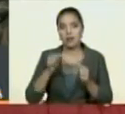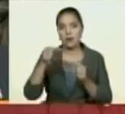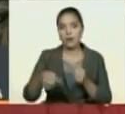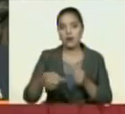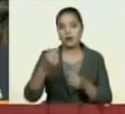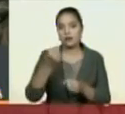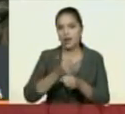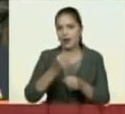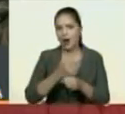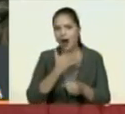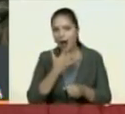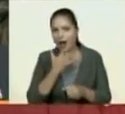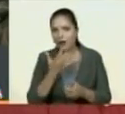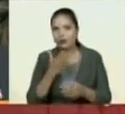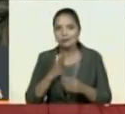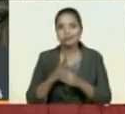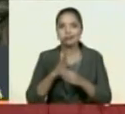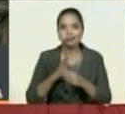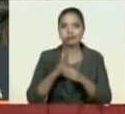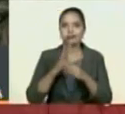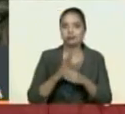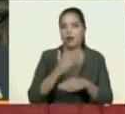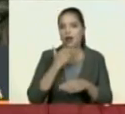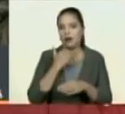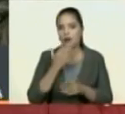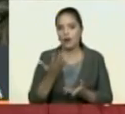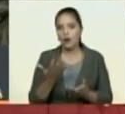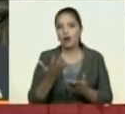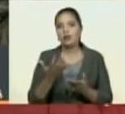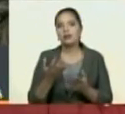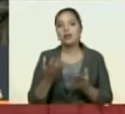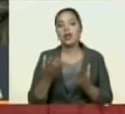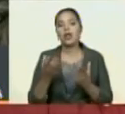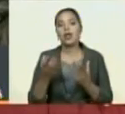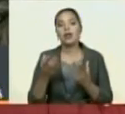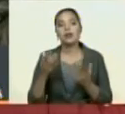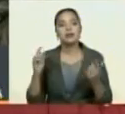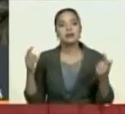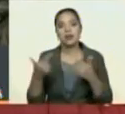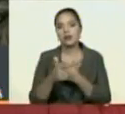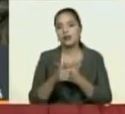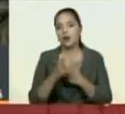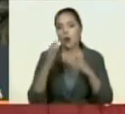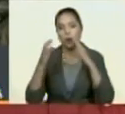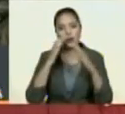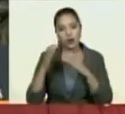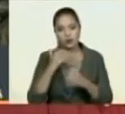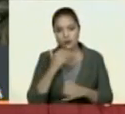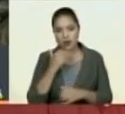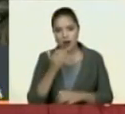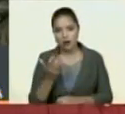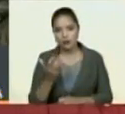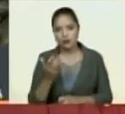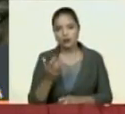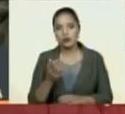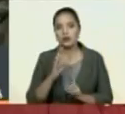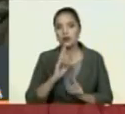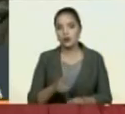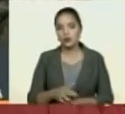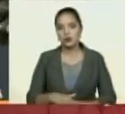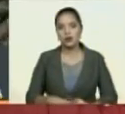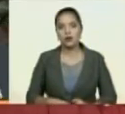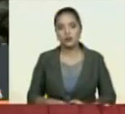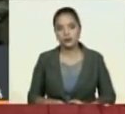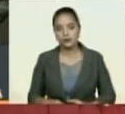proceso que pueda tener alguna interrupción desde el punto de vista de comunicaciones y transmisiones de los resultados.